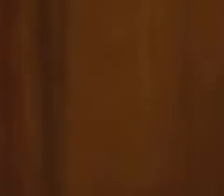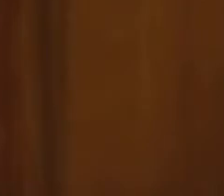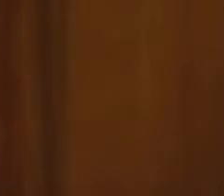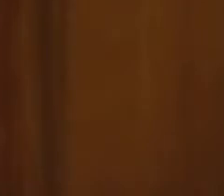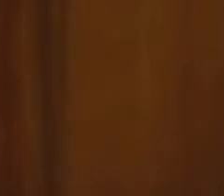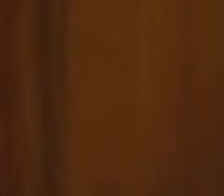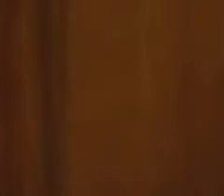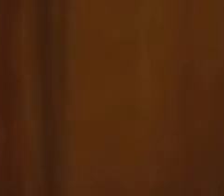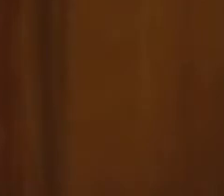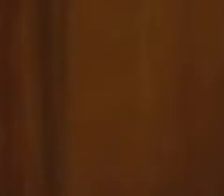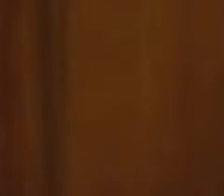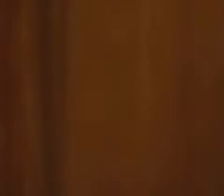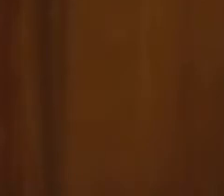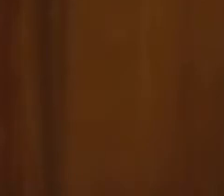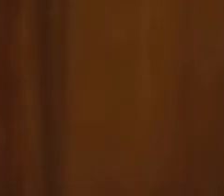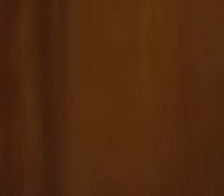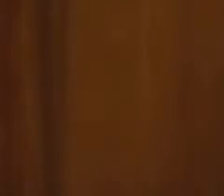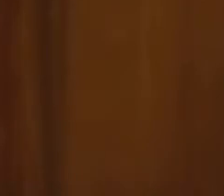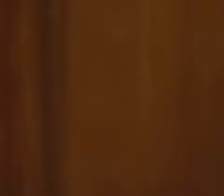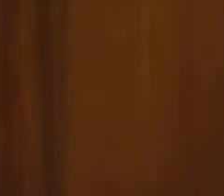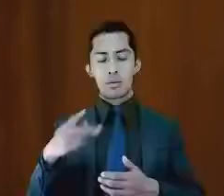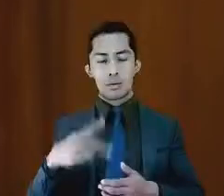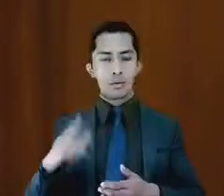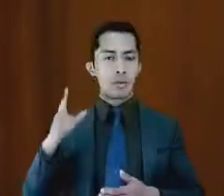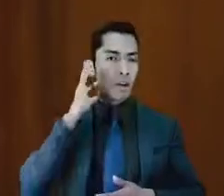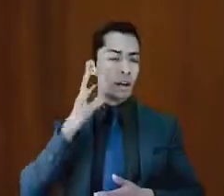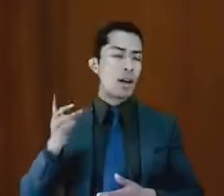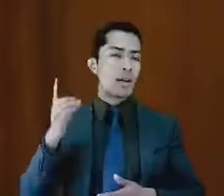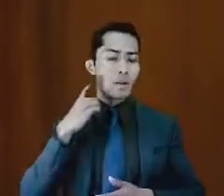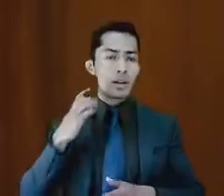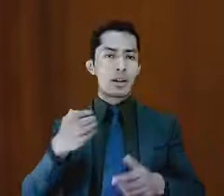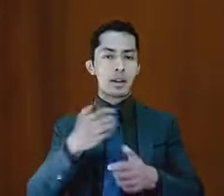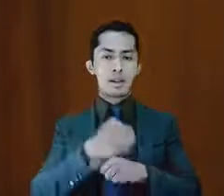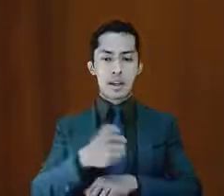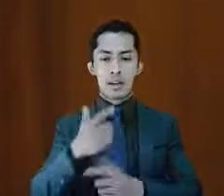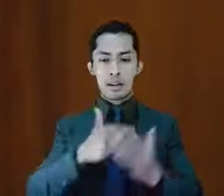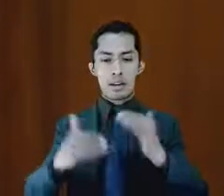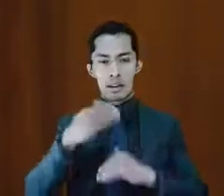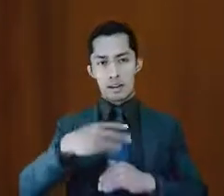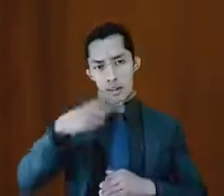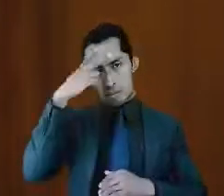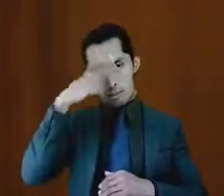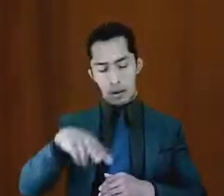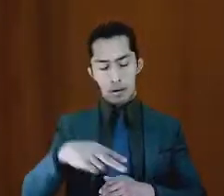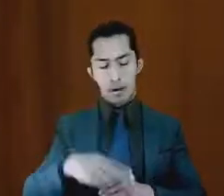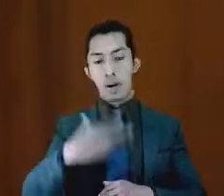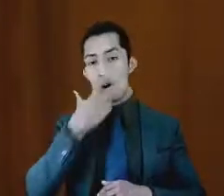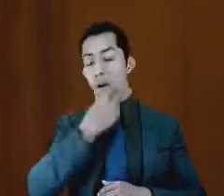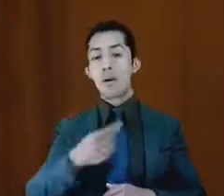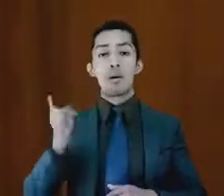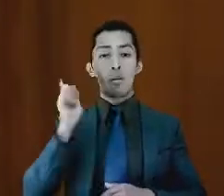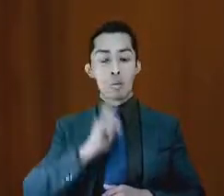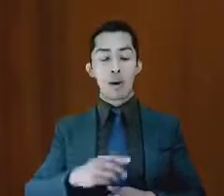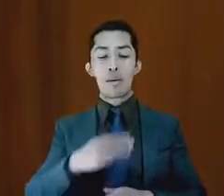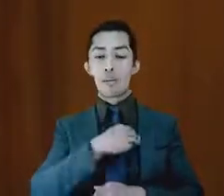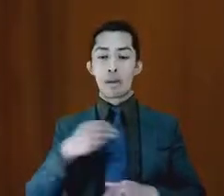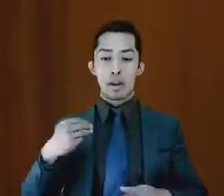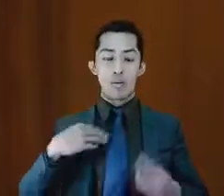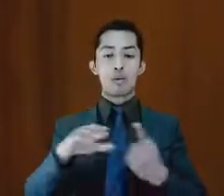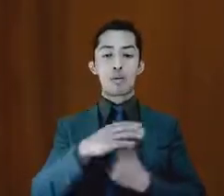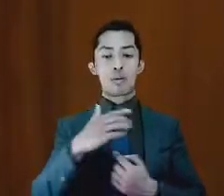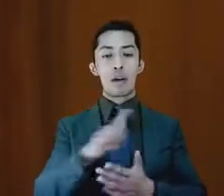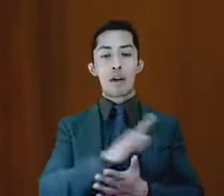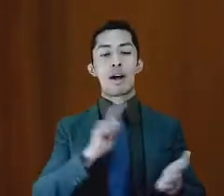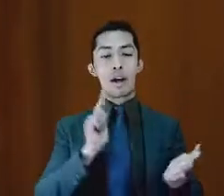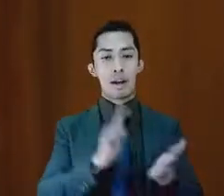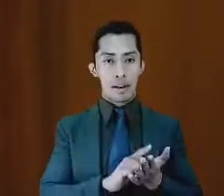fracción cuarta de la Ley Orgánica del Poder Legislativo del Estado Libre y Soberano de México. Las y los integrantes de las comisiones